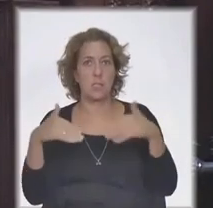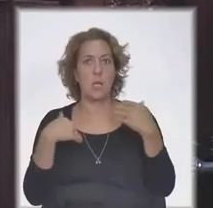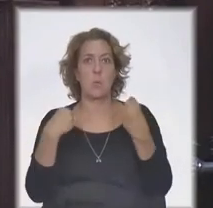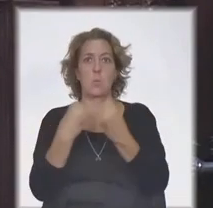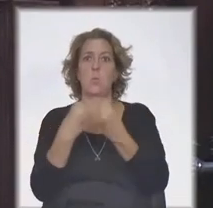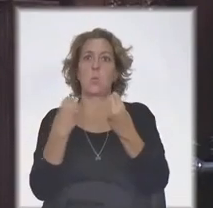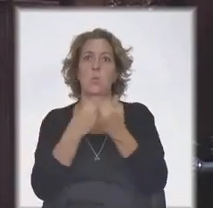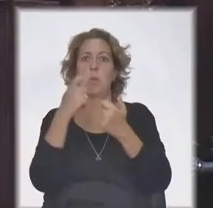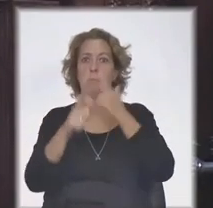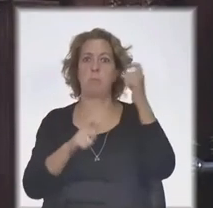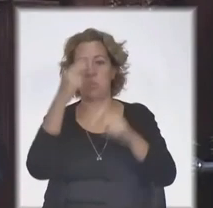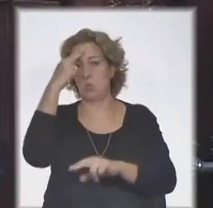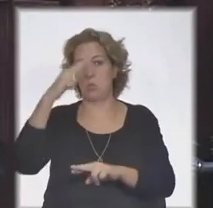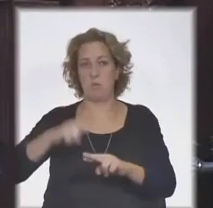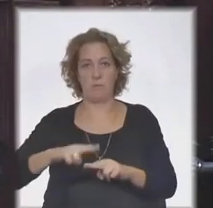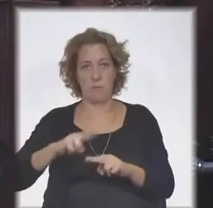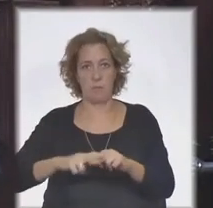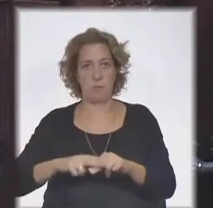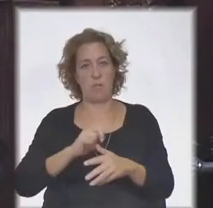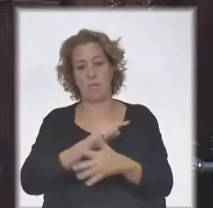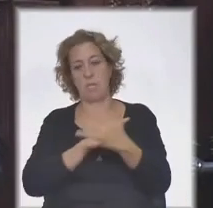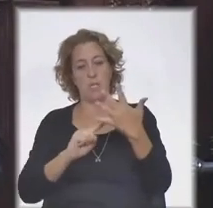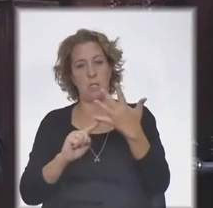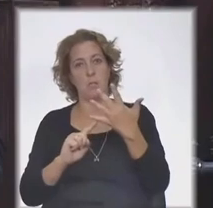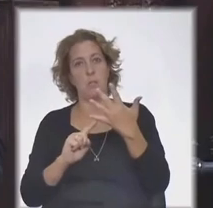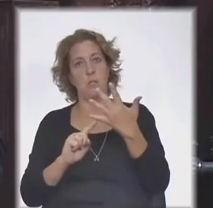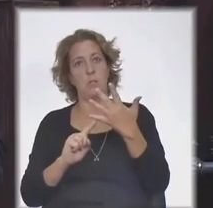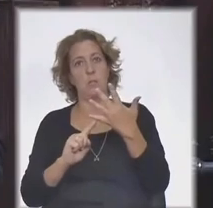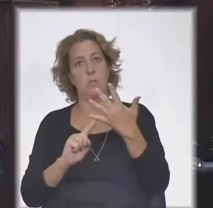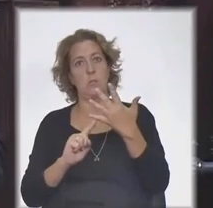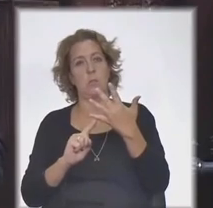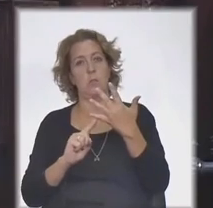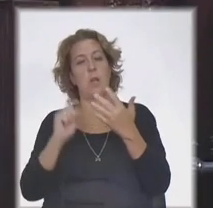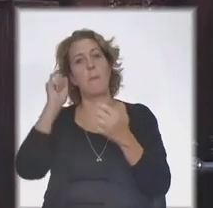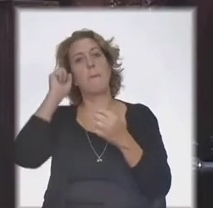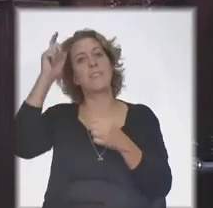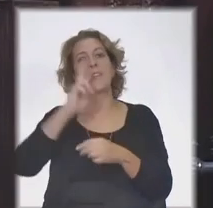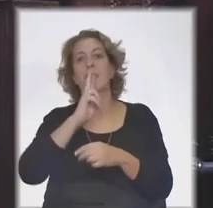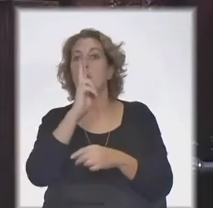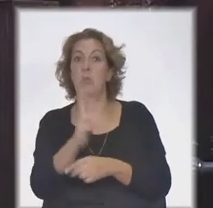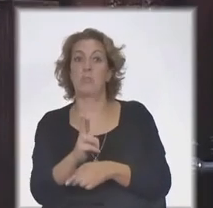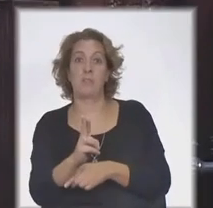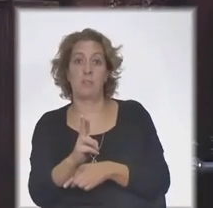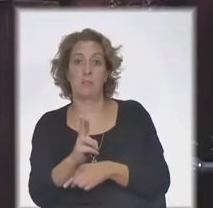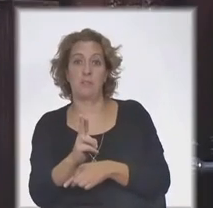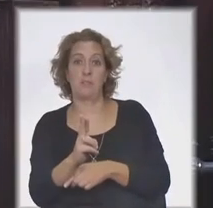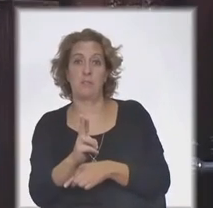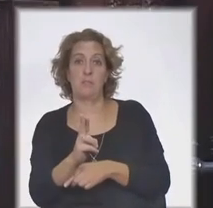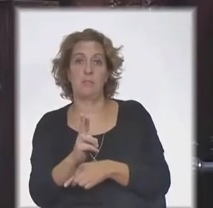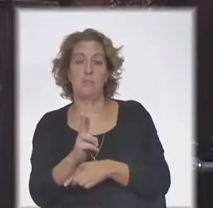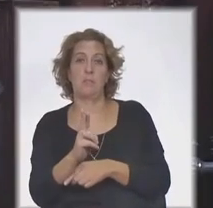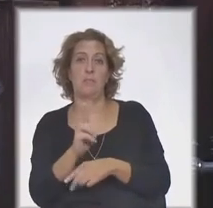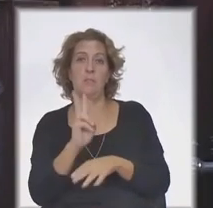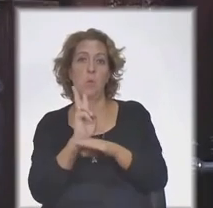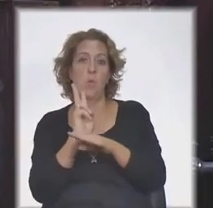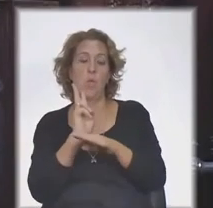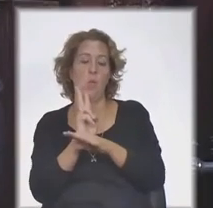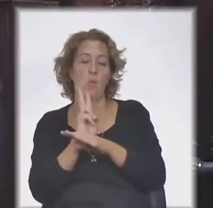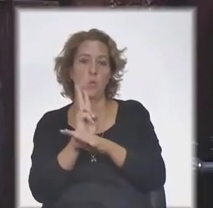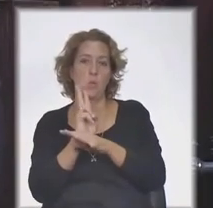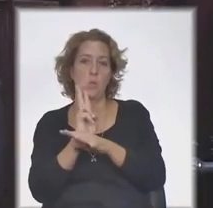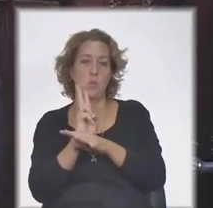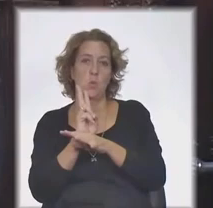cursando la infección. En quinto lugar, en cuanto a la capacidad de respuesta de los cuidados